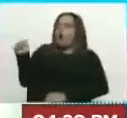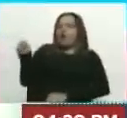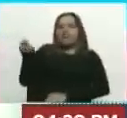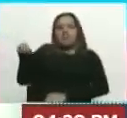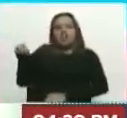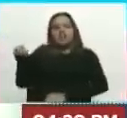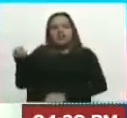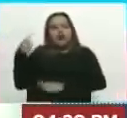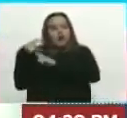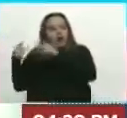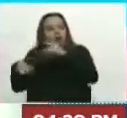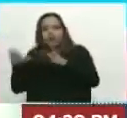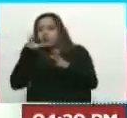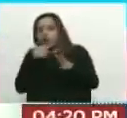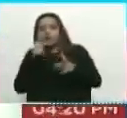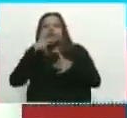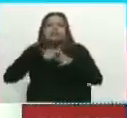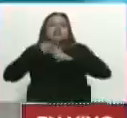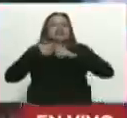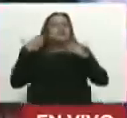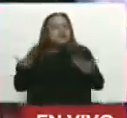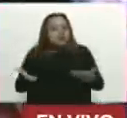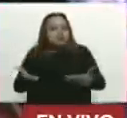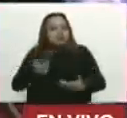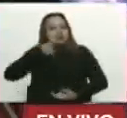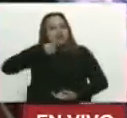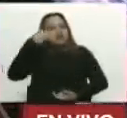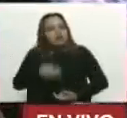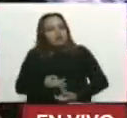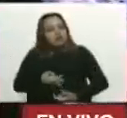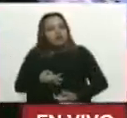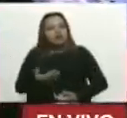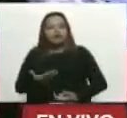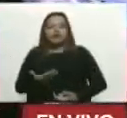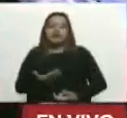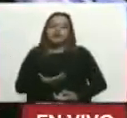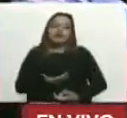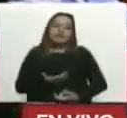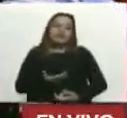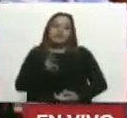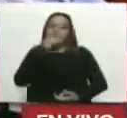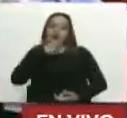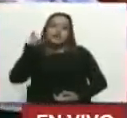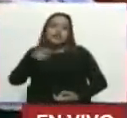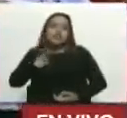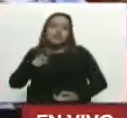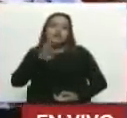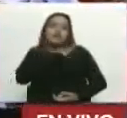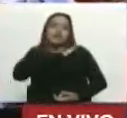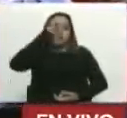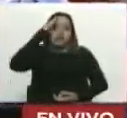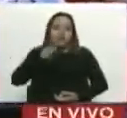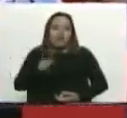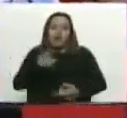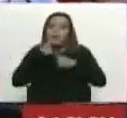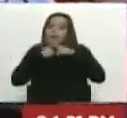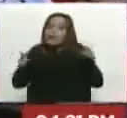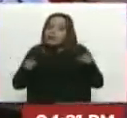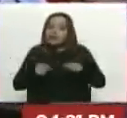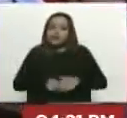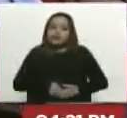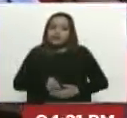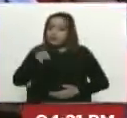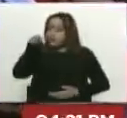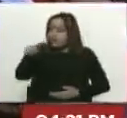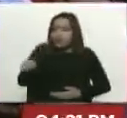no existieran, entonces seguramente no sería necesario tener militares. Pero mientras que eso no